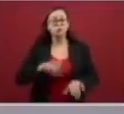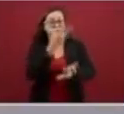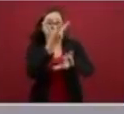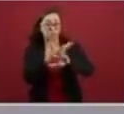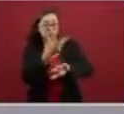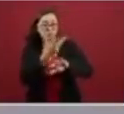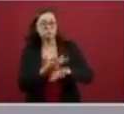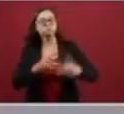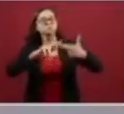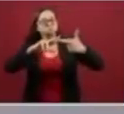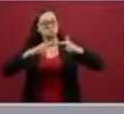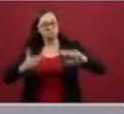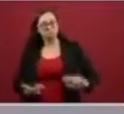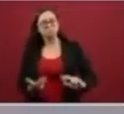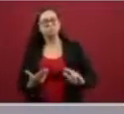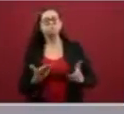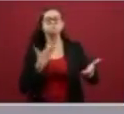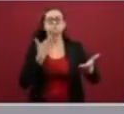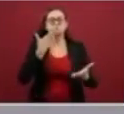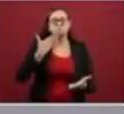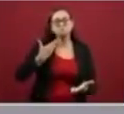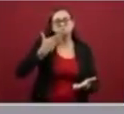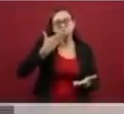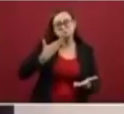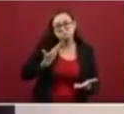Unidos. Y